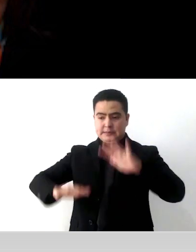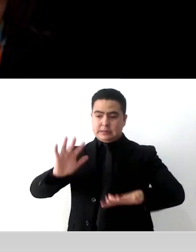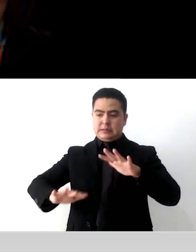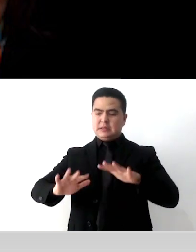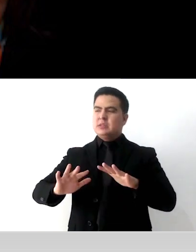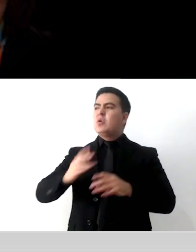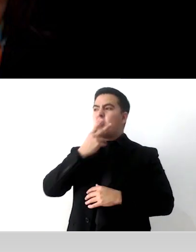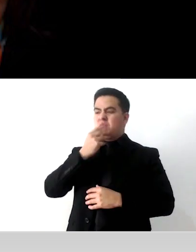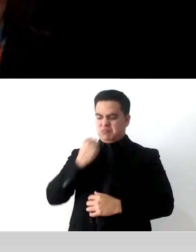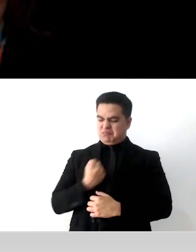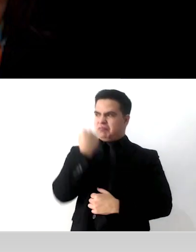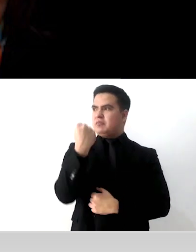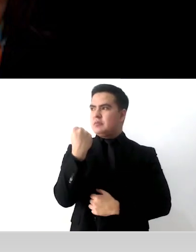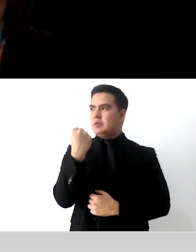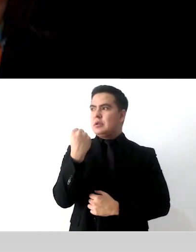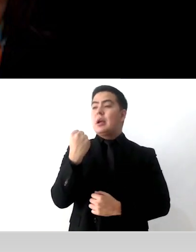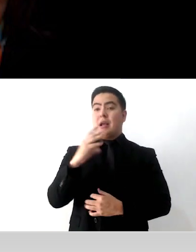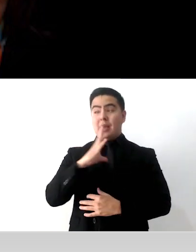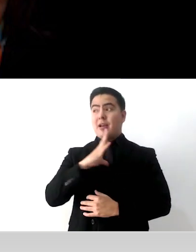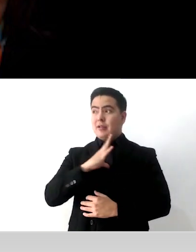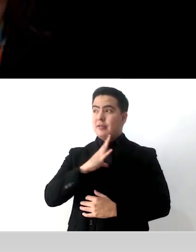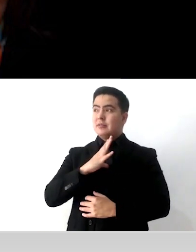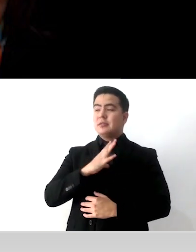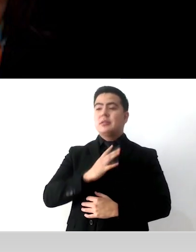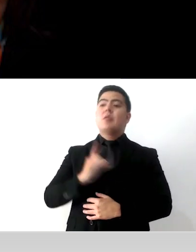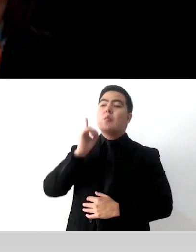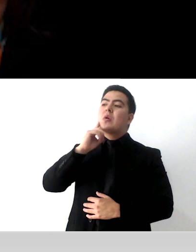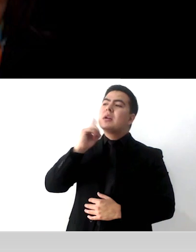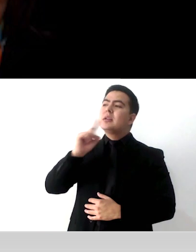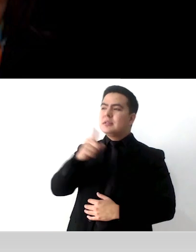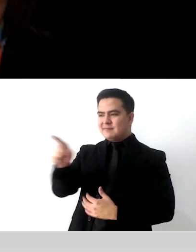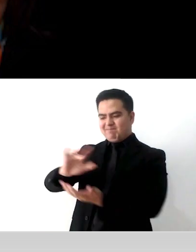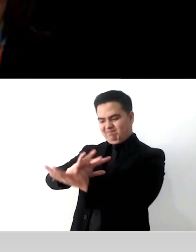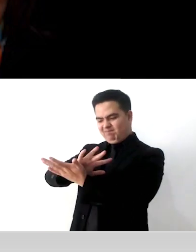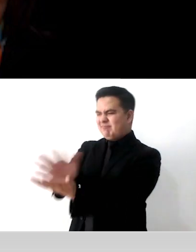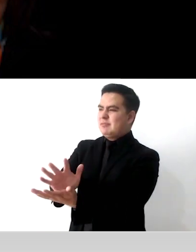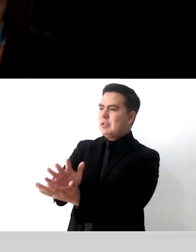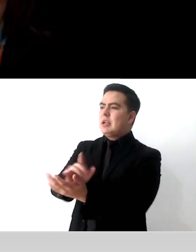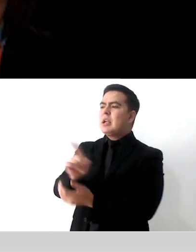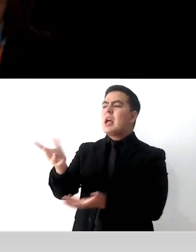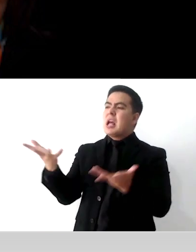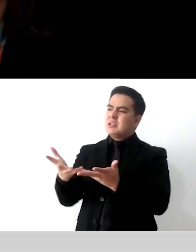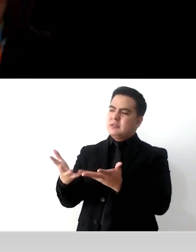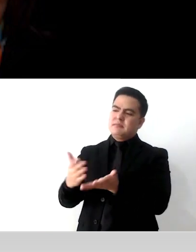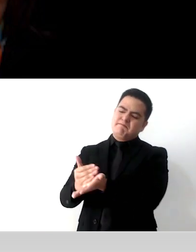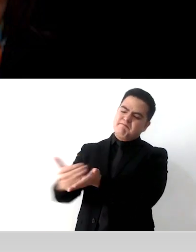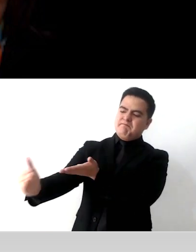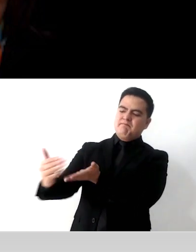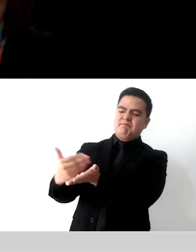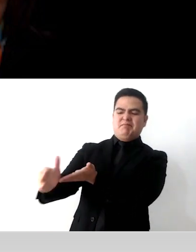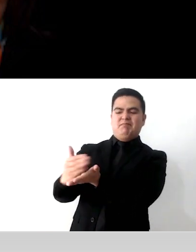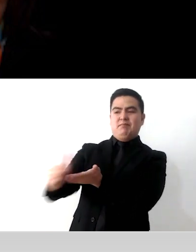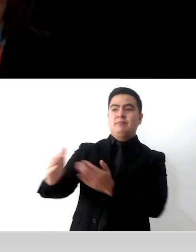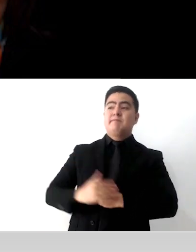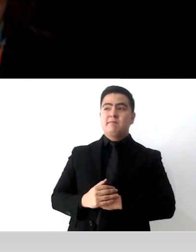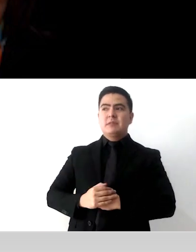que desafortunadamente siguen existiendo, pues se pretende que las mujeres sigamos en el espacio privado y no participando en